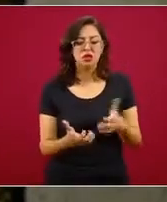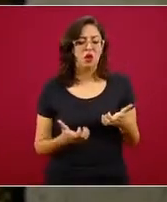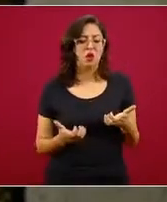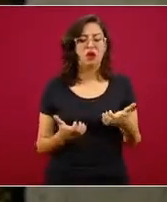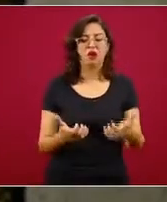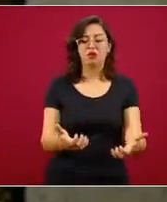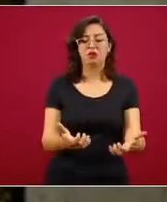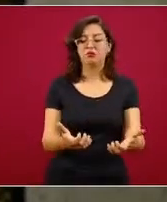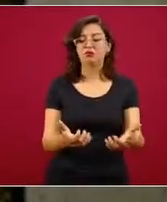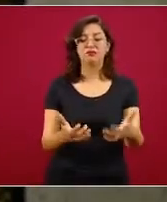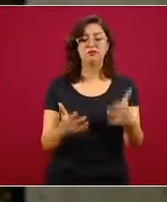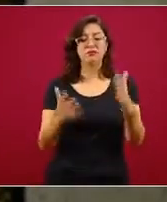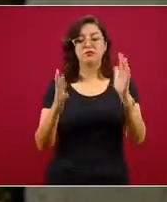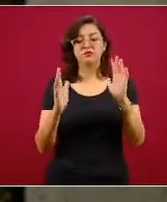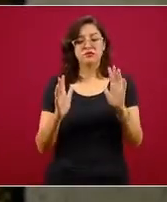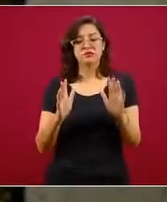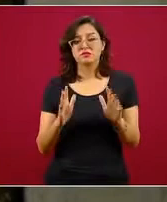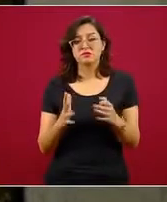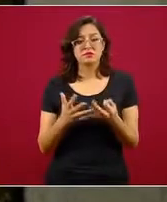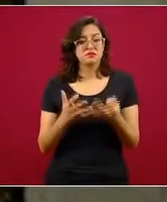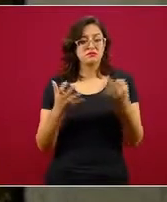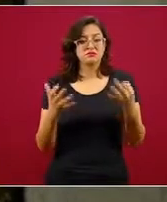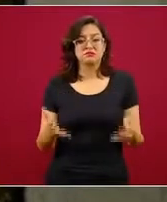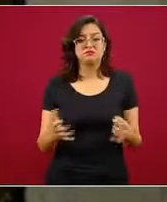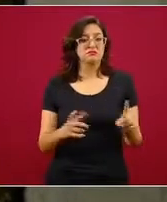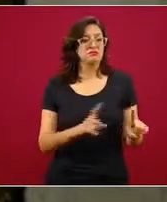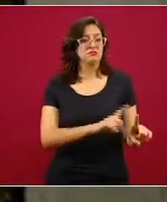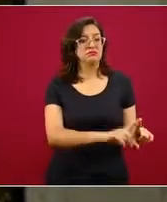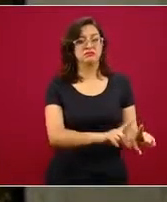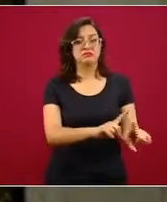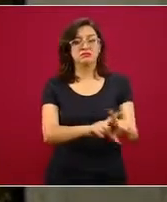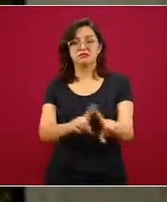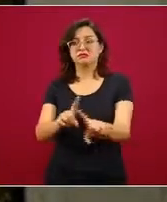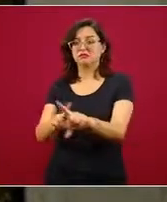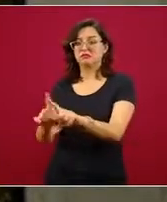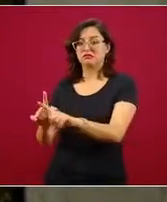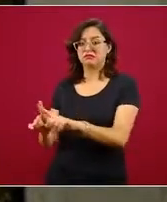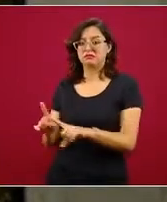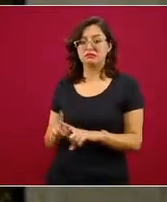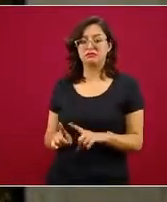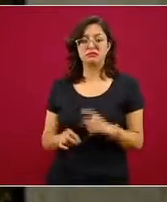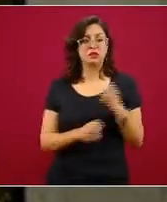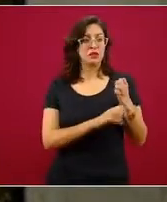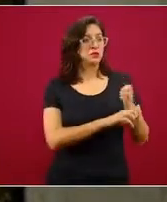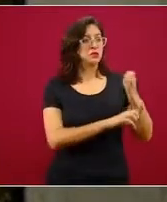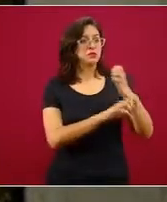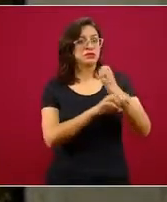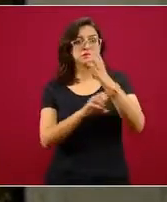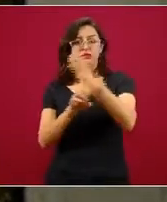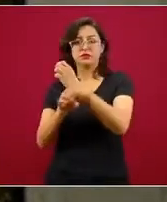autopistas, otros terrenos de la naturaleza en diversos estados del país.